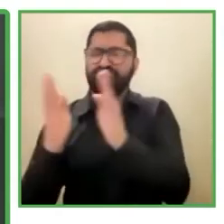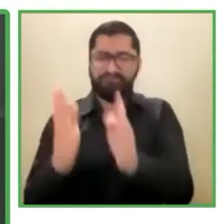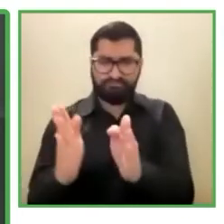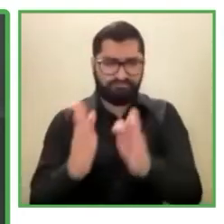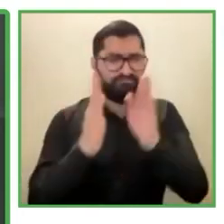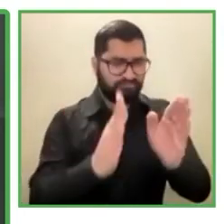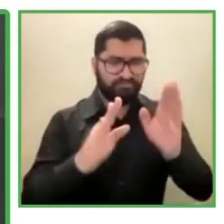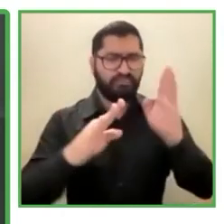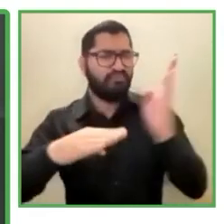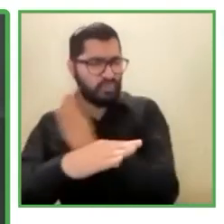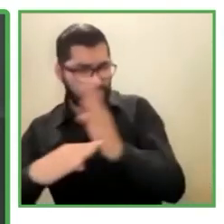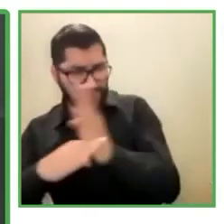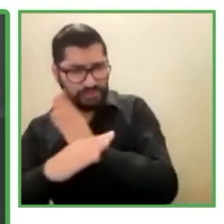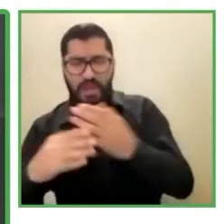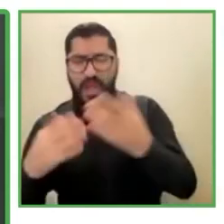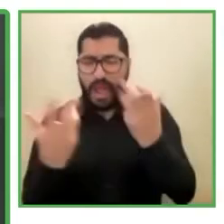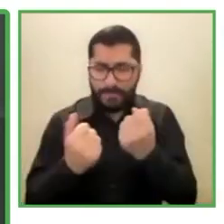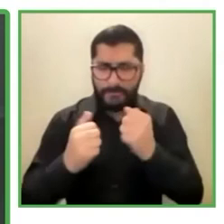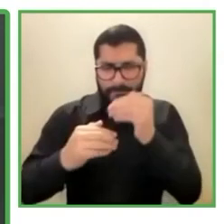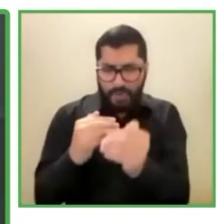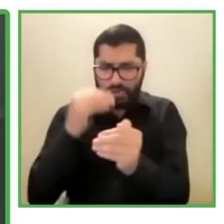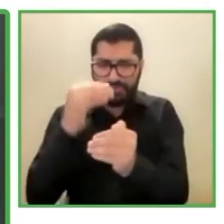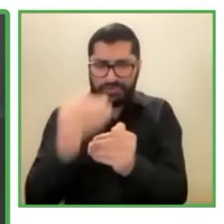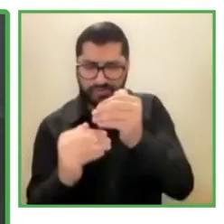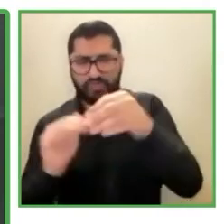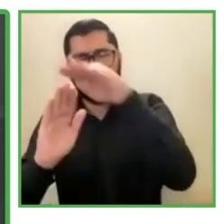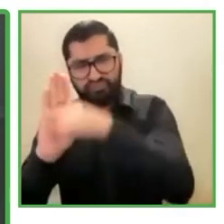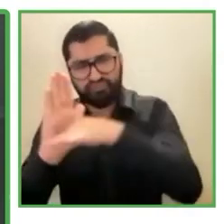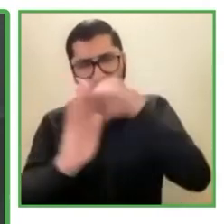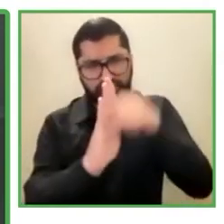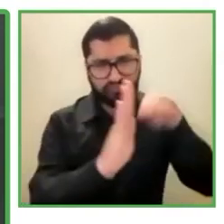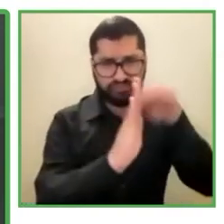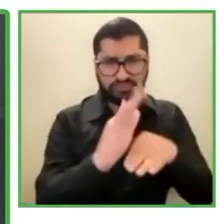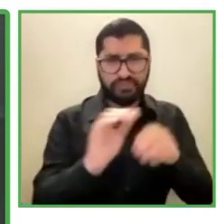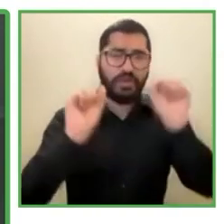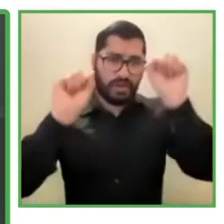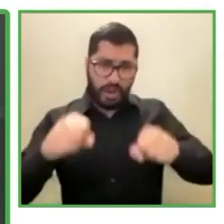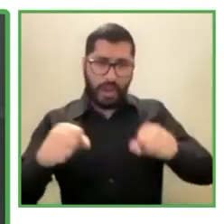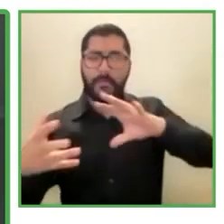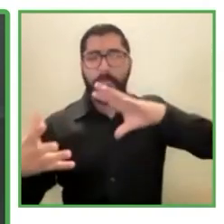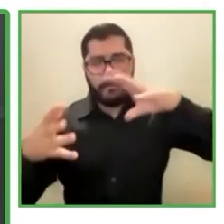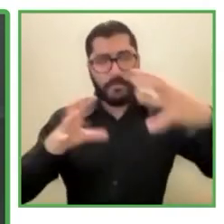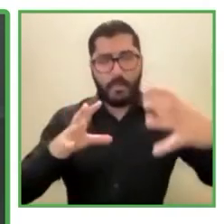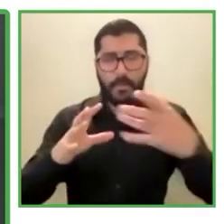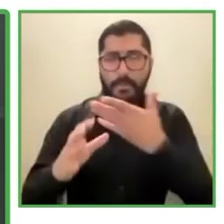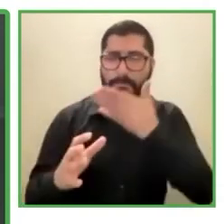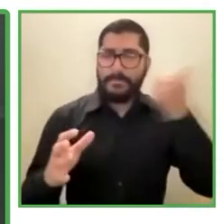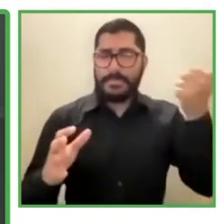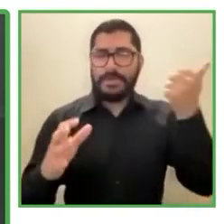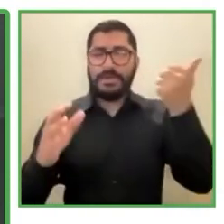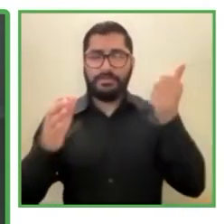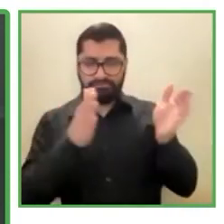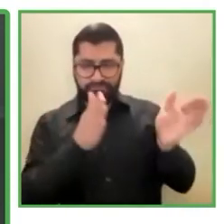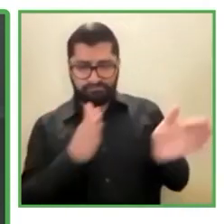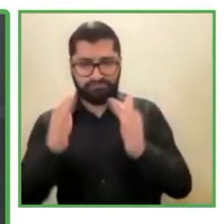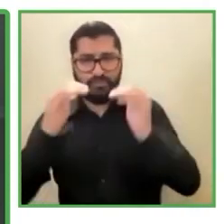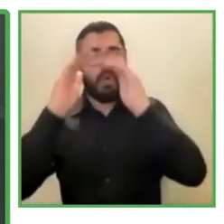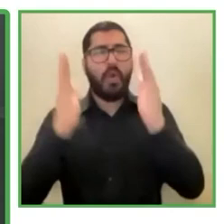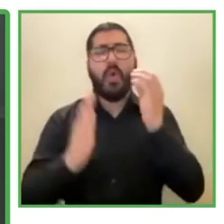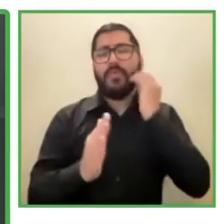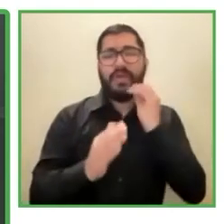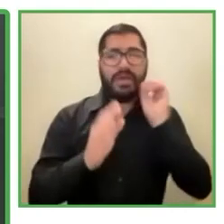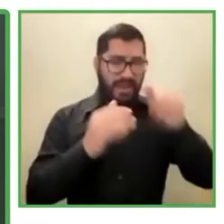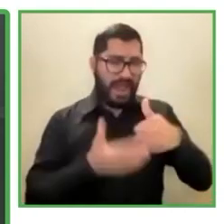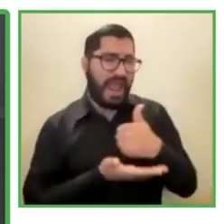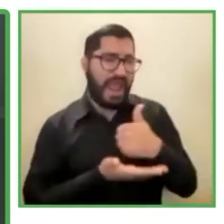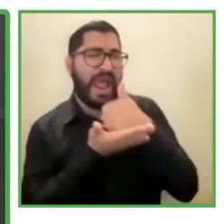gubernamentales. Esta modalidad ciertamente posibilitó mantener empleos y generar algunos nuevos